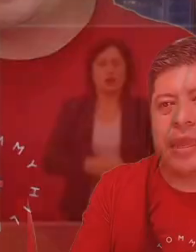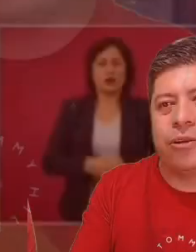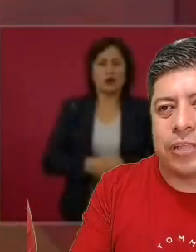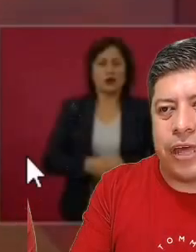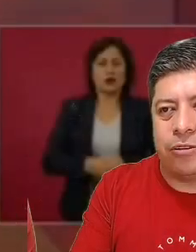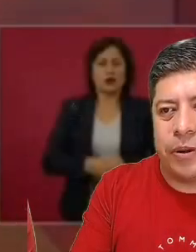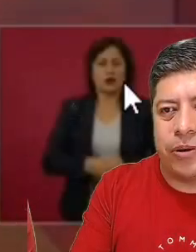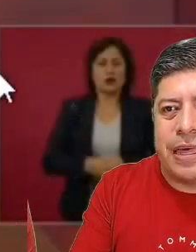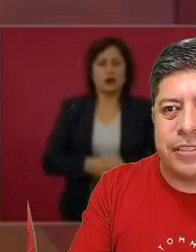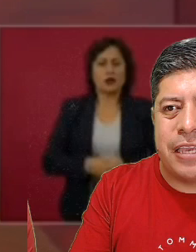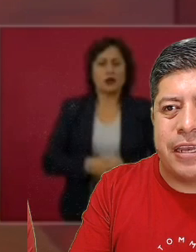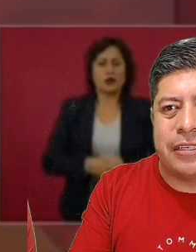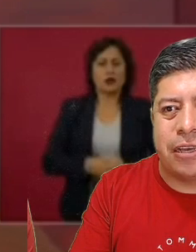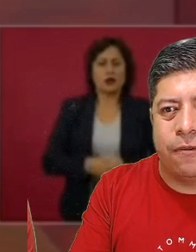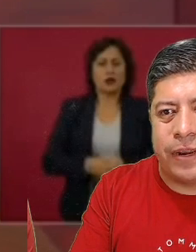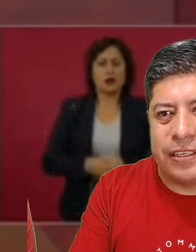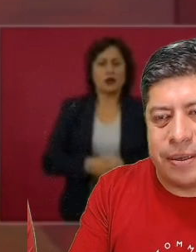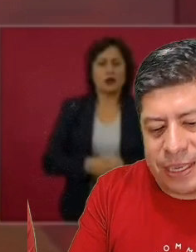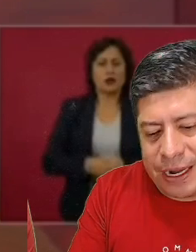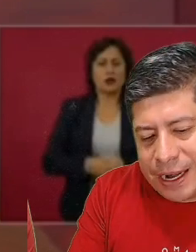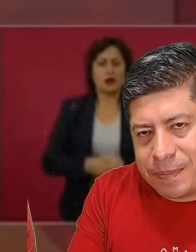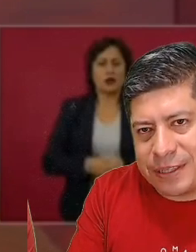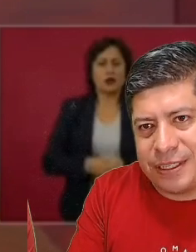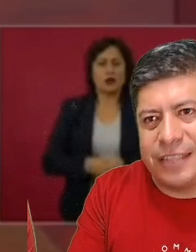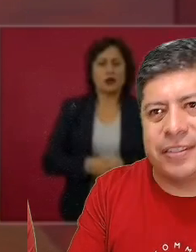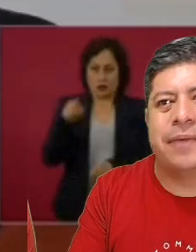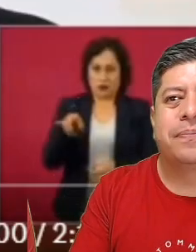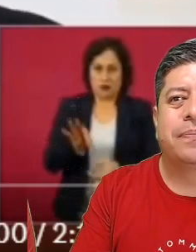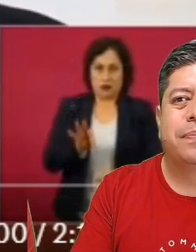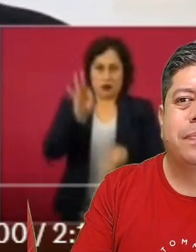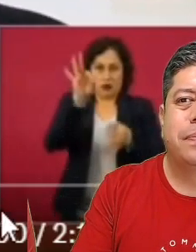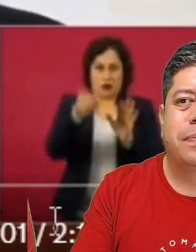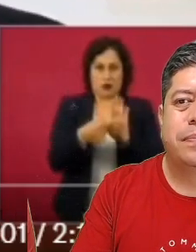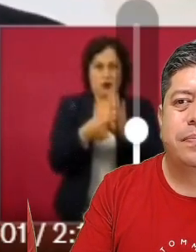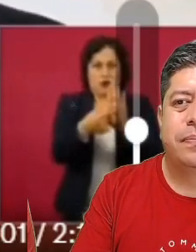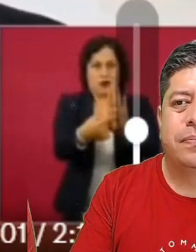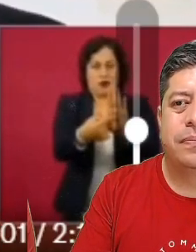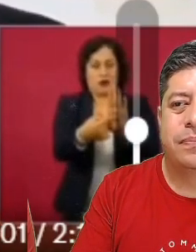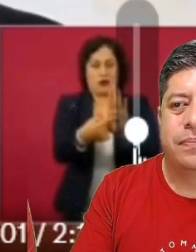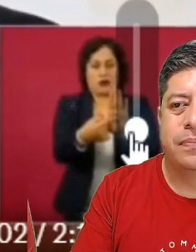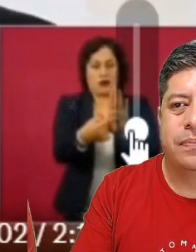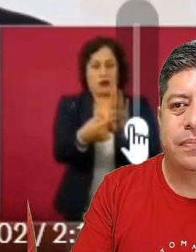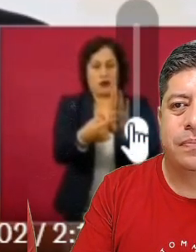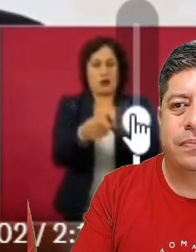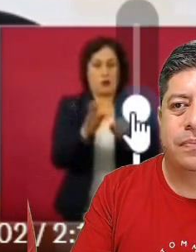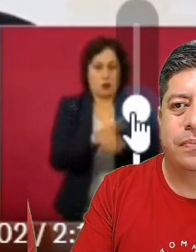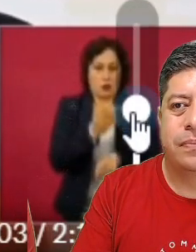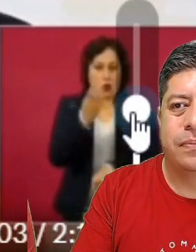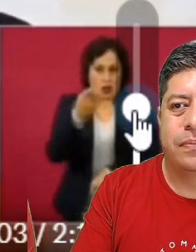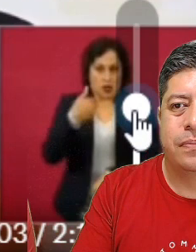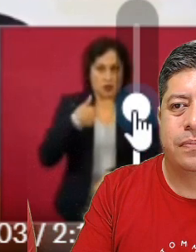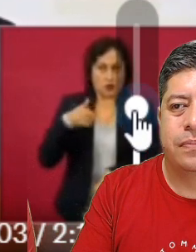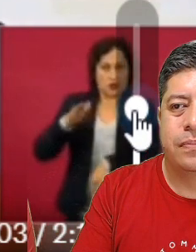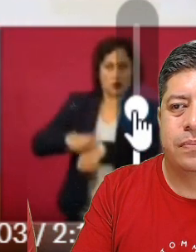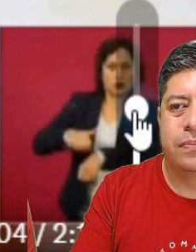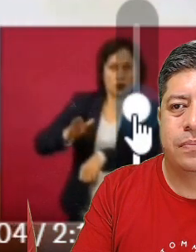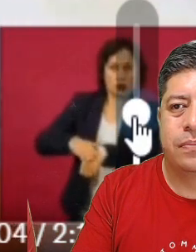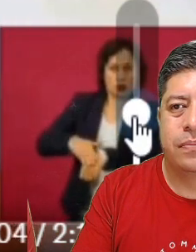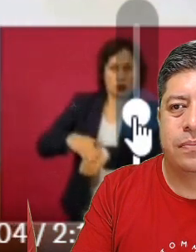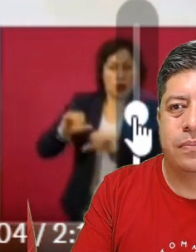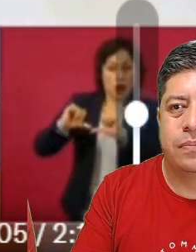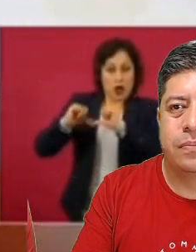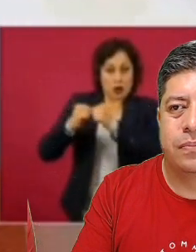derrotados pero que decía en esa conferencia mañana era el presidente opción como se llama el instituto mexicanos